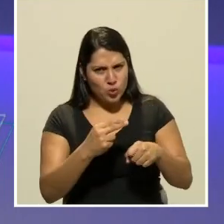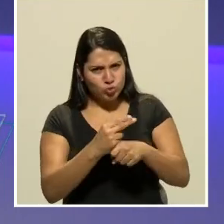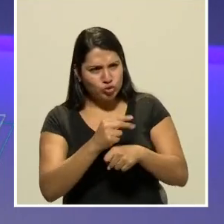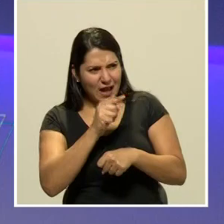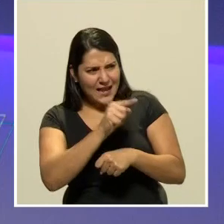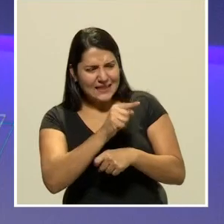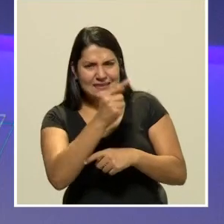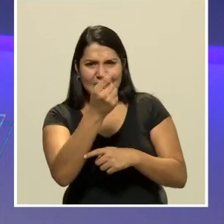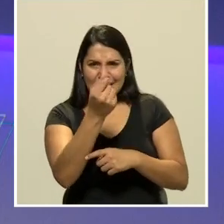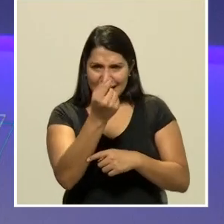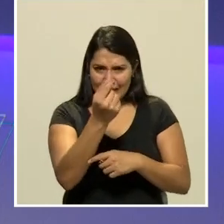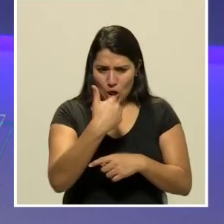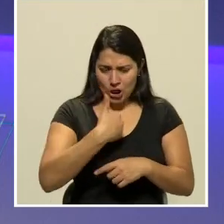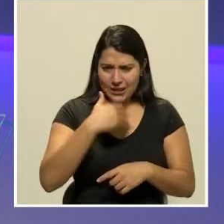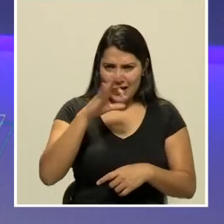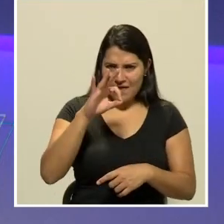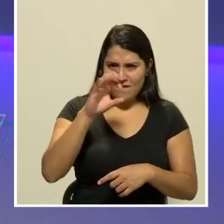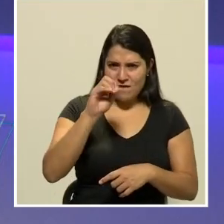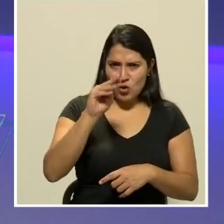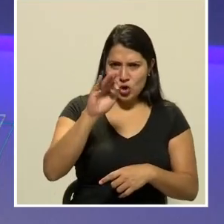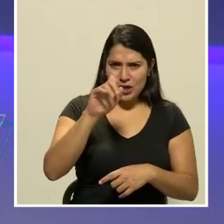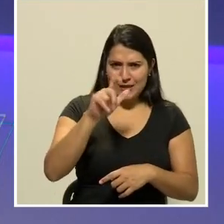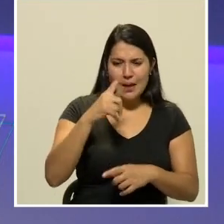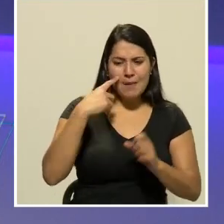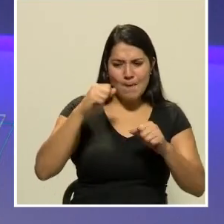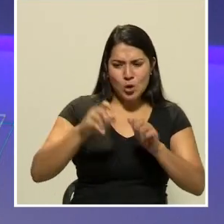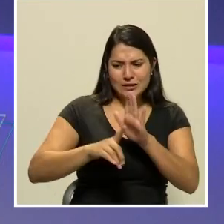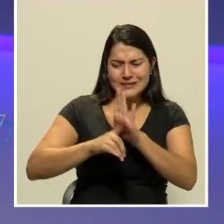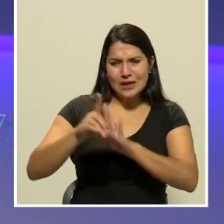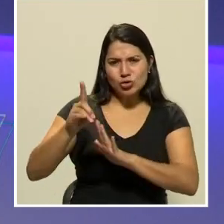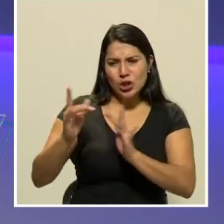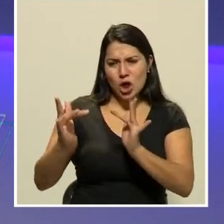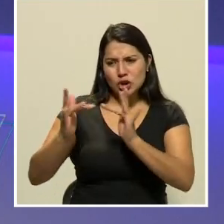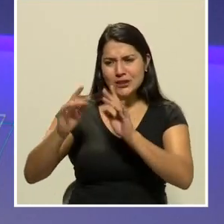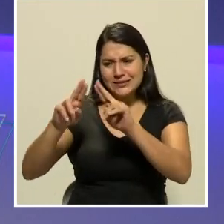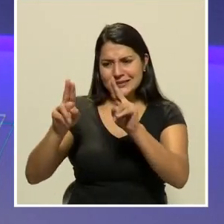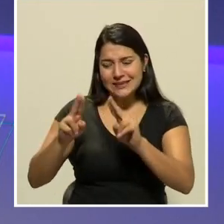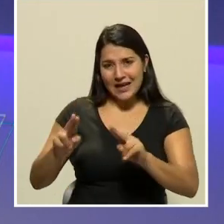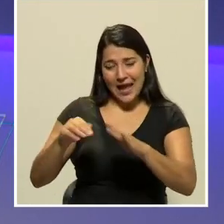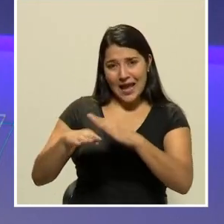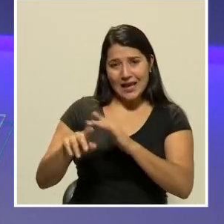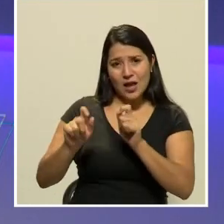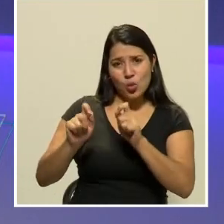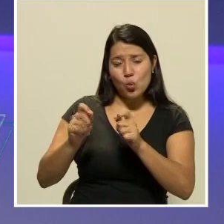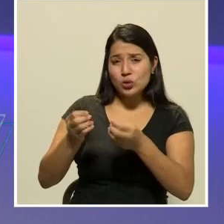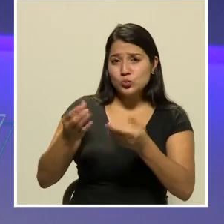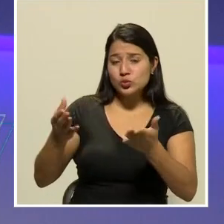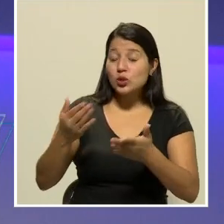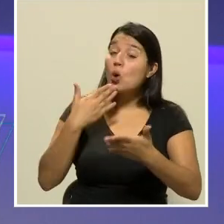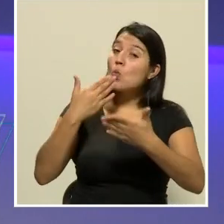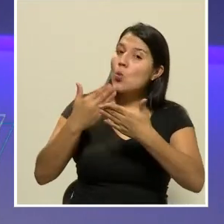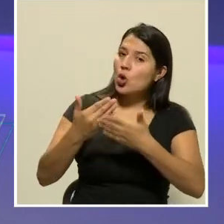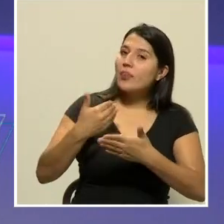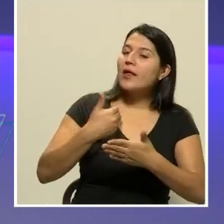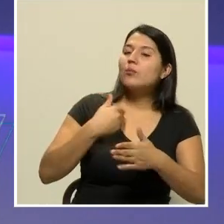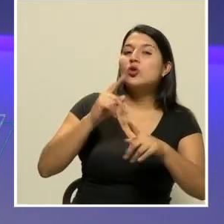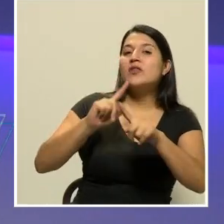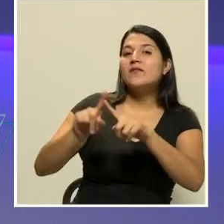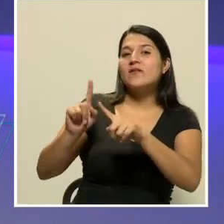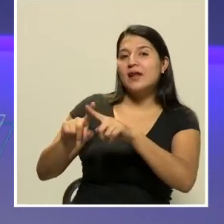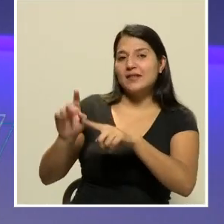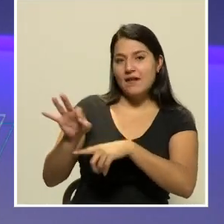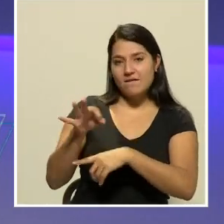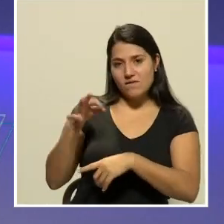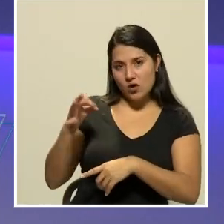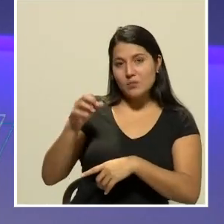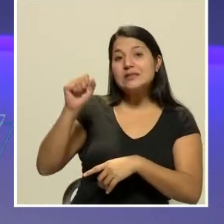de conectividad para la educación pública? Bueno, hay varias fórmulas. Efectivamente, cuando se hace